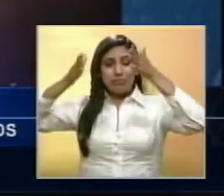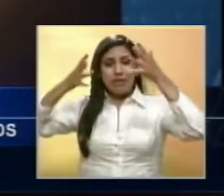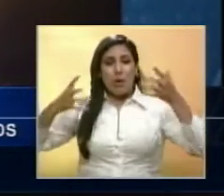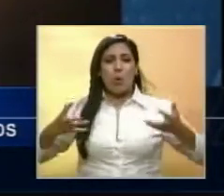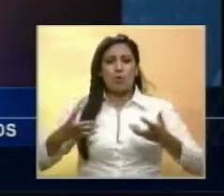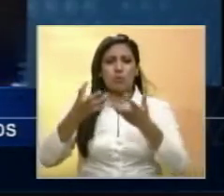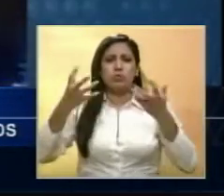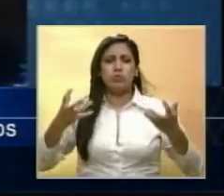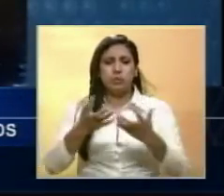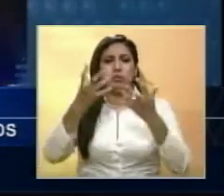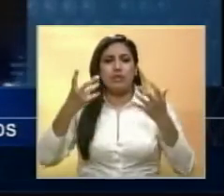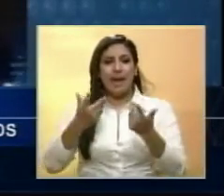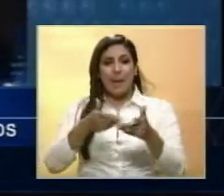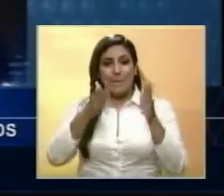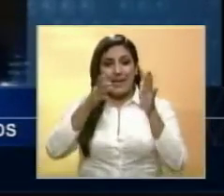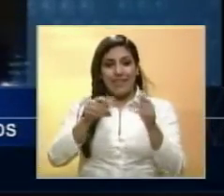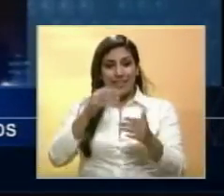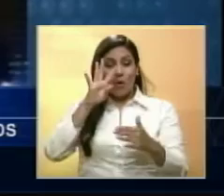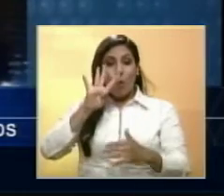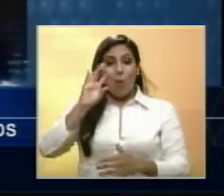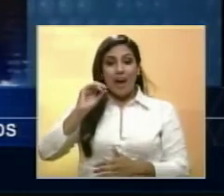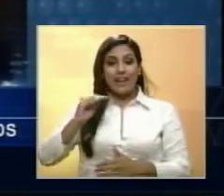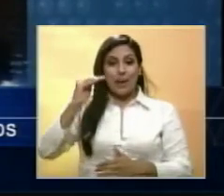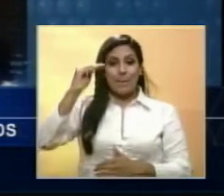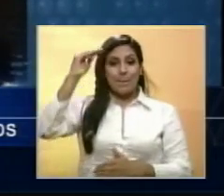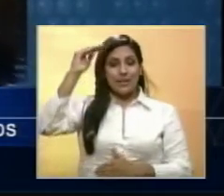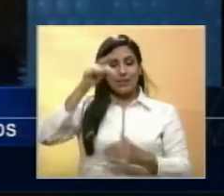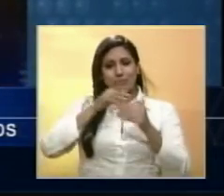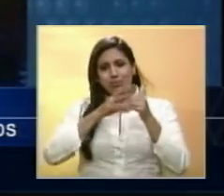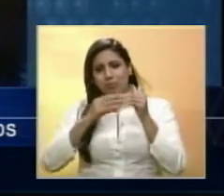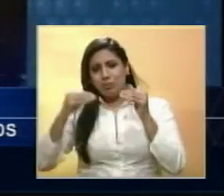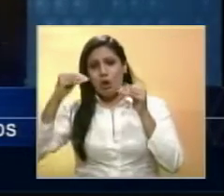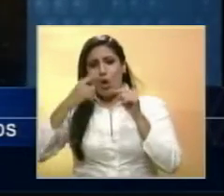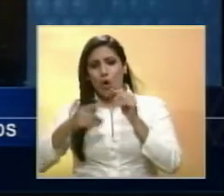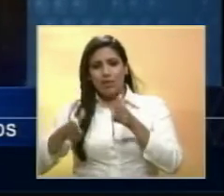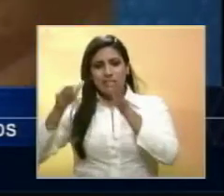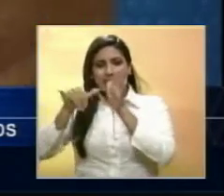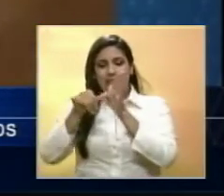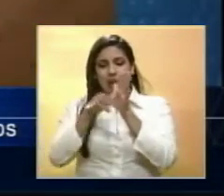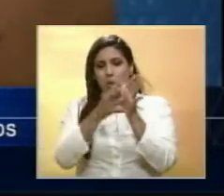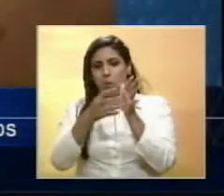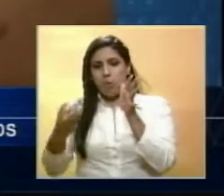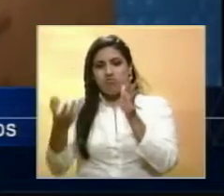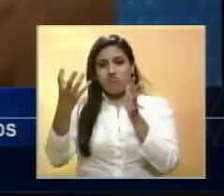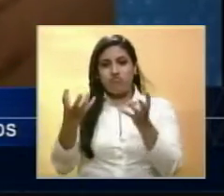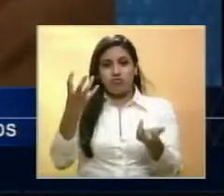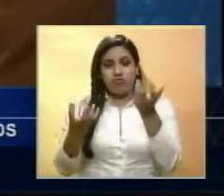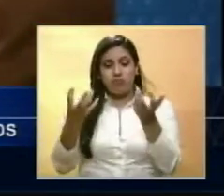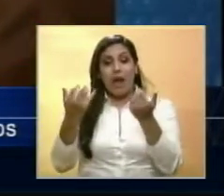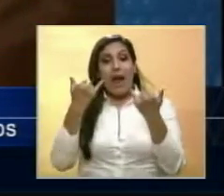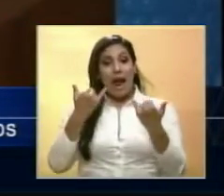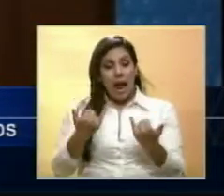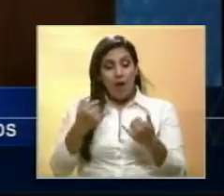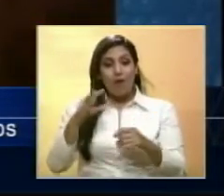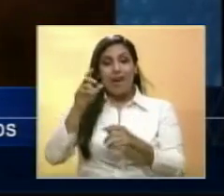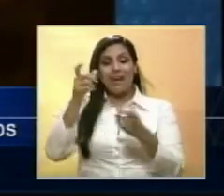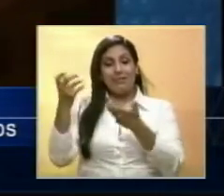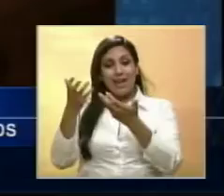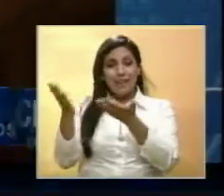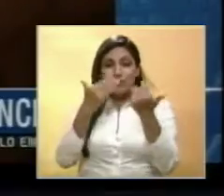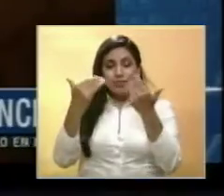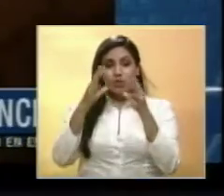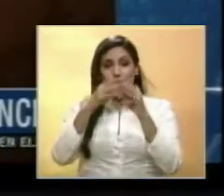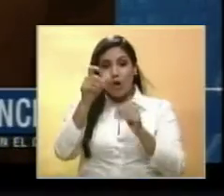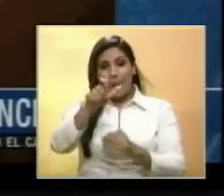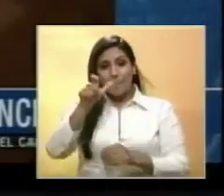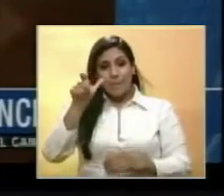llamas comenzaron en un edificio de 40 pisos y se extendieron a una de las torres vecinas, por lo que los organismos de socorro evacuaron todos